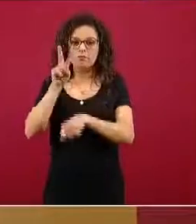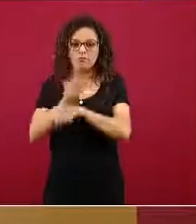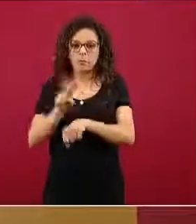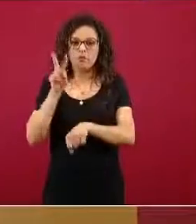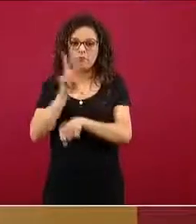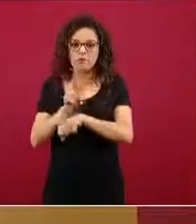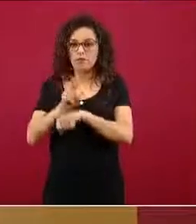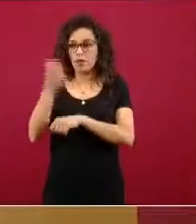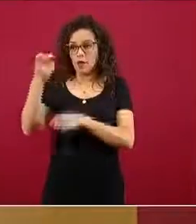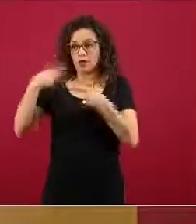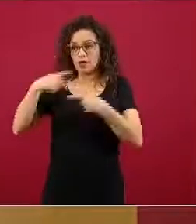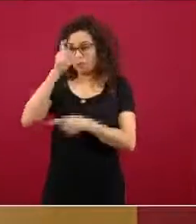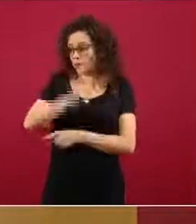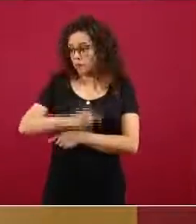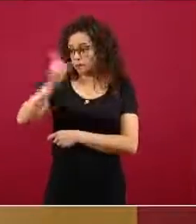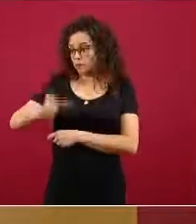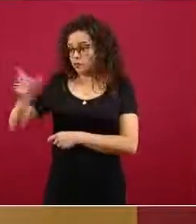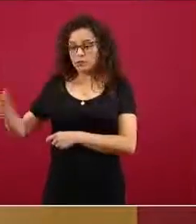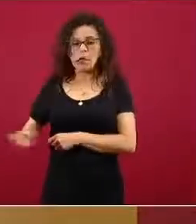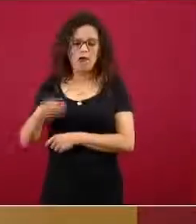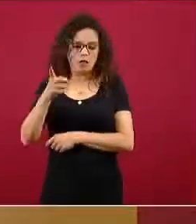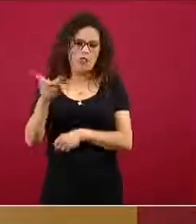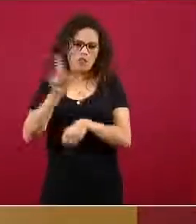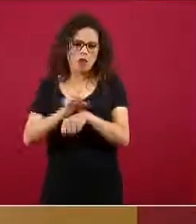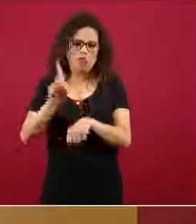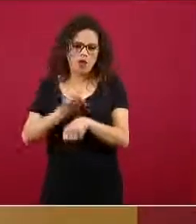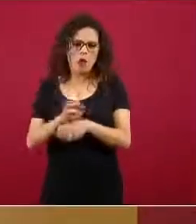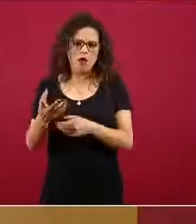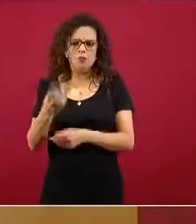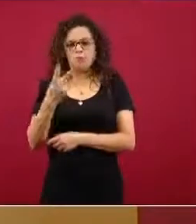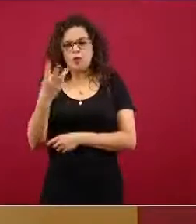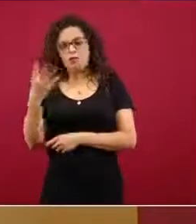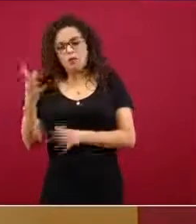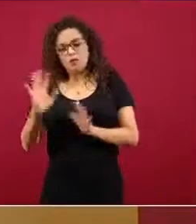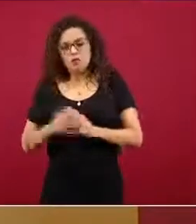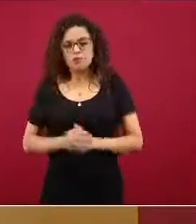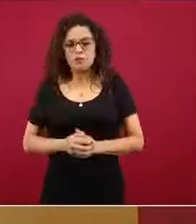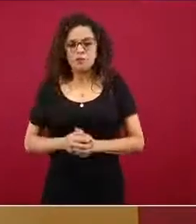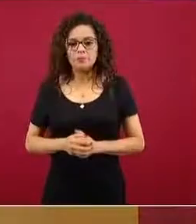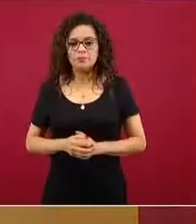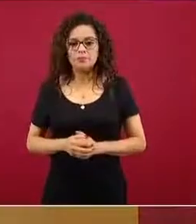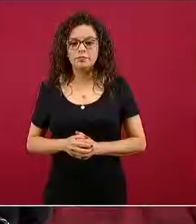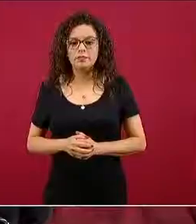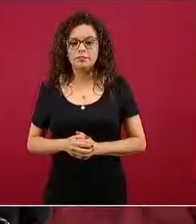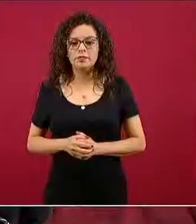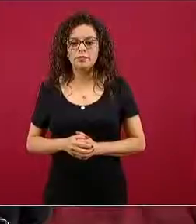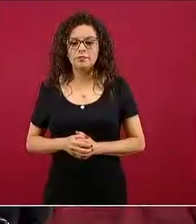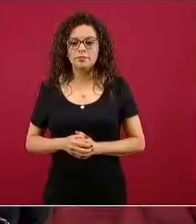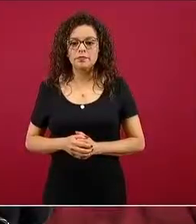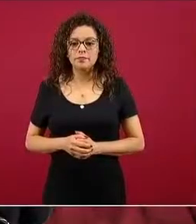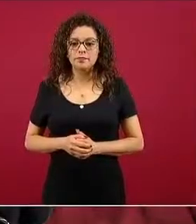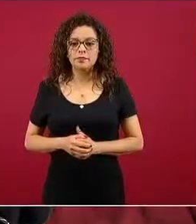días. Habrá 10 módulos de vacunación en cada uno de los sitios que han sido seleccionados. La siguiente.